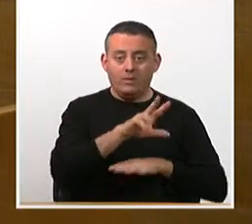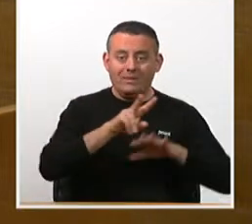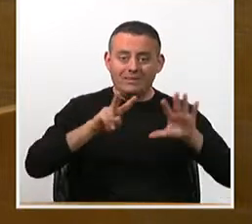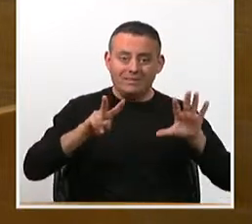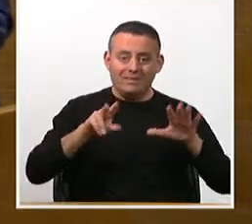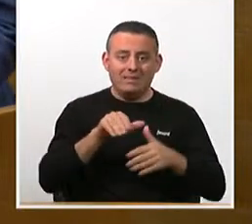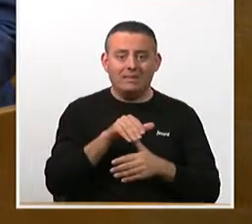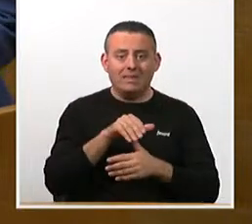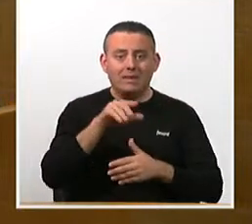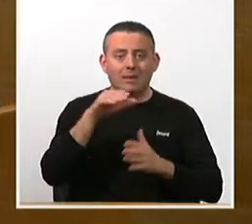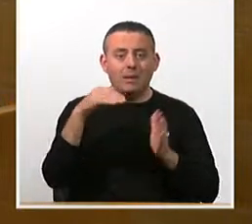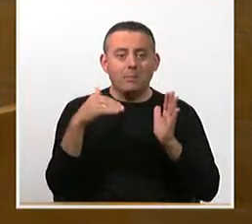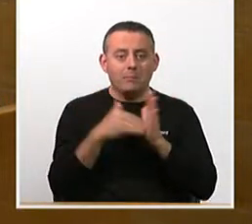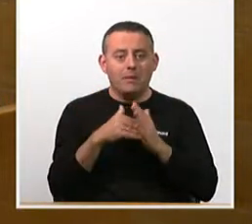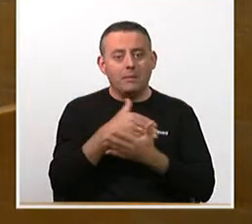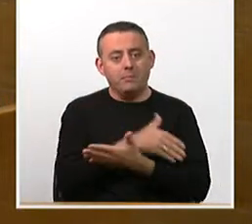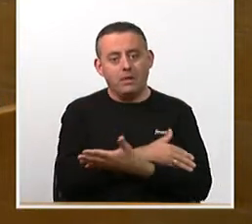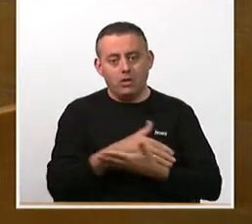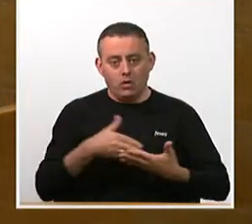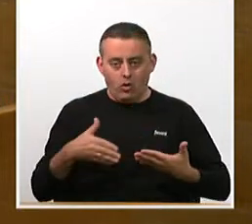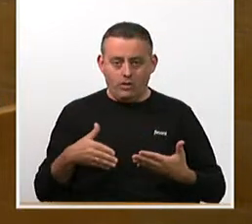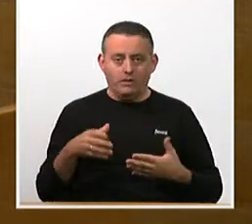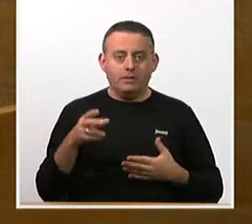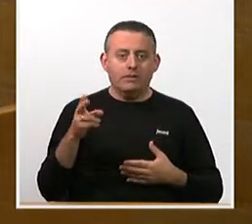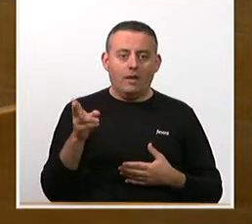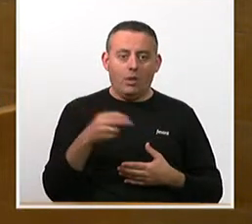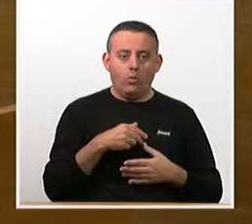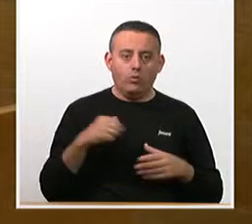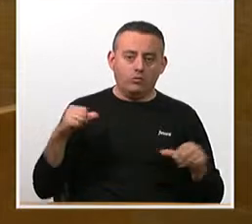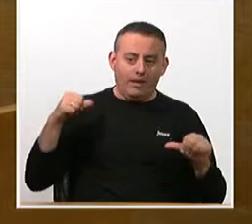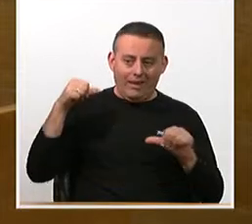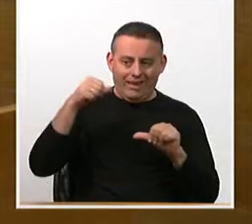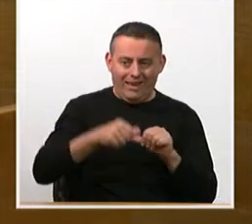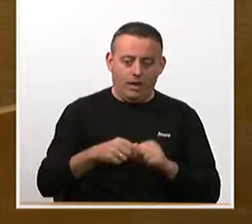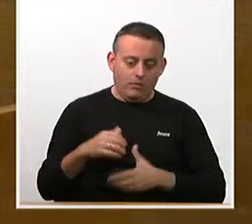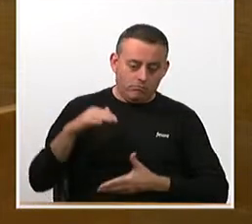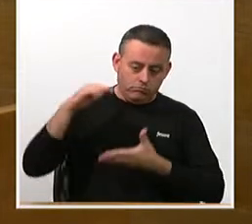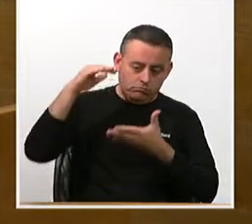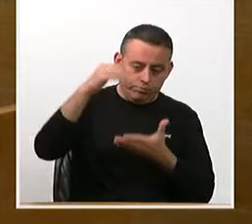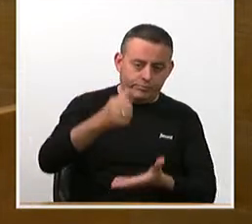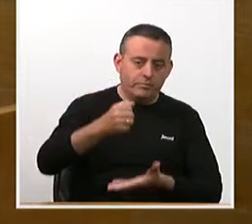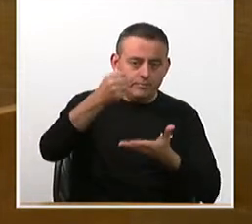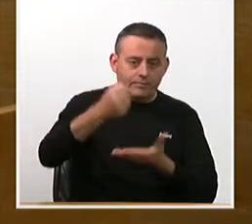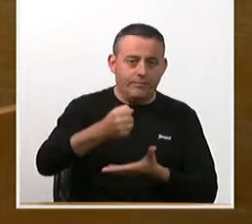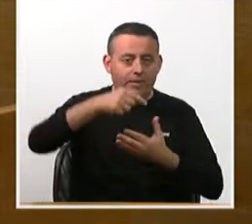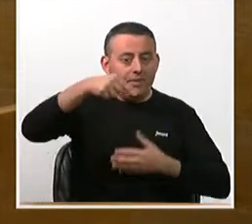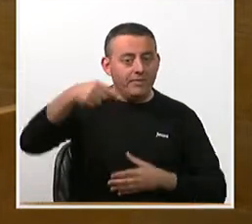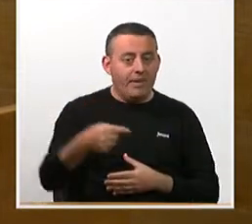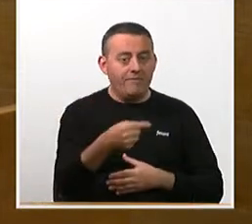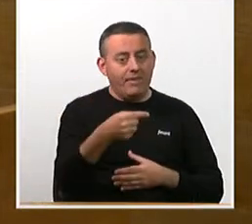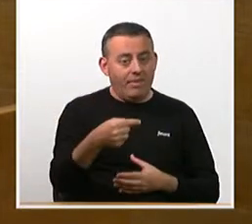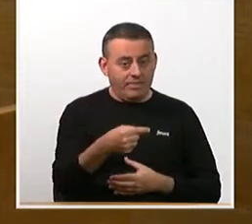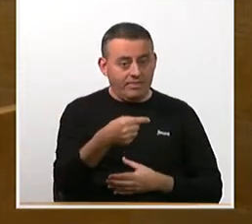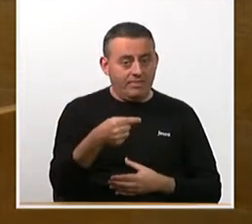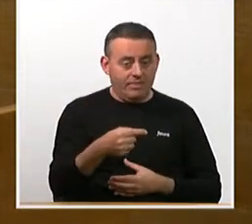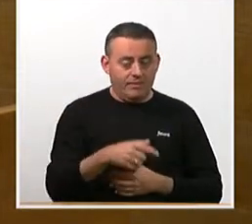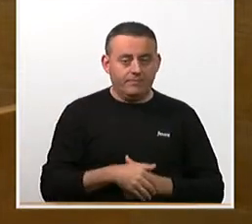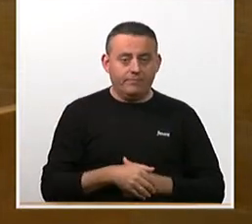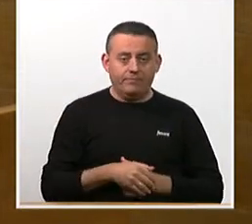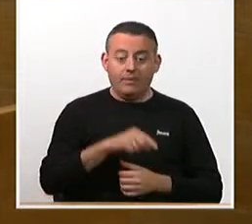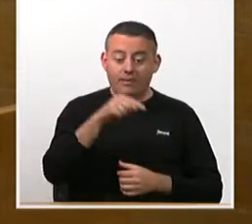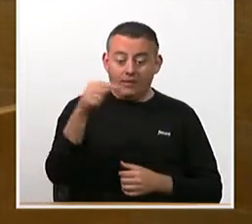Sí bueno la acumulado de antes efectivamente lo acumulado vale lo acumulado de vale eh pero el caso es que ustedes dejan